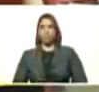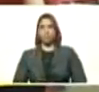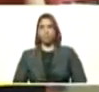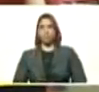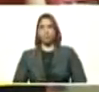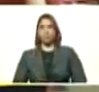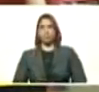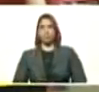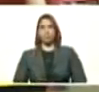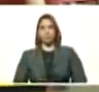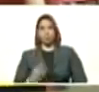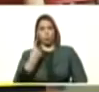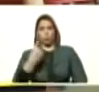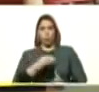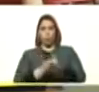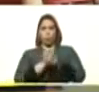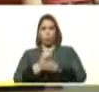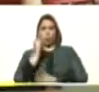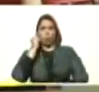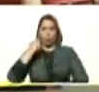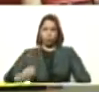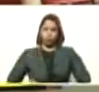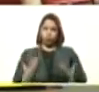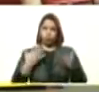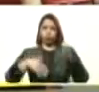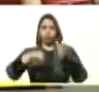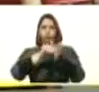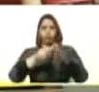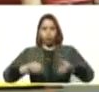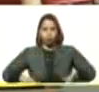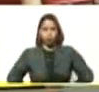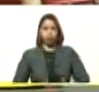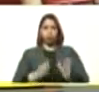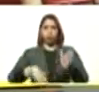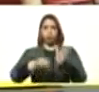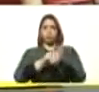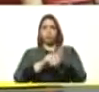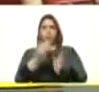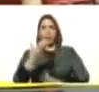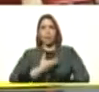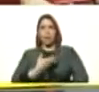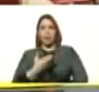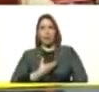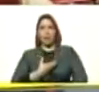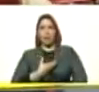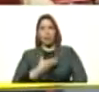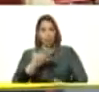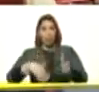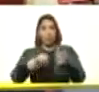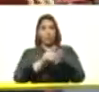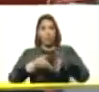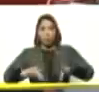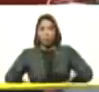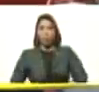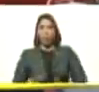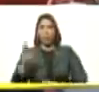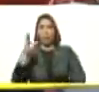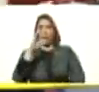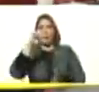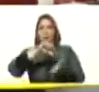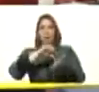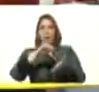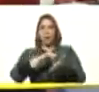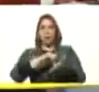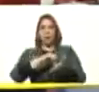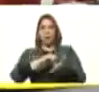una compañera que expresa este renacimiento, la alcaldesa del renacimiento de Caracas, la